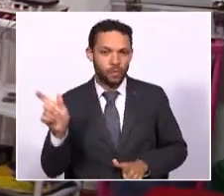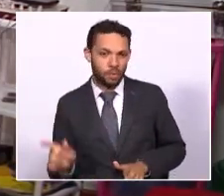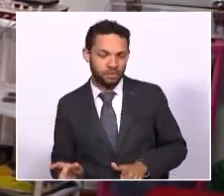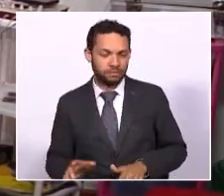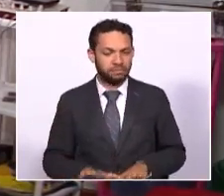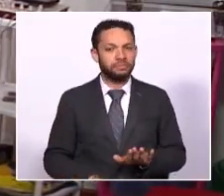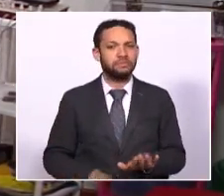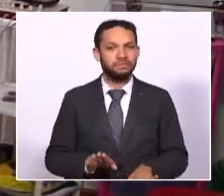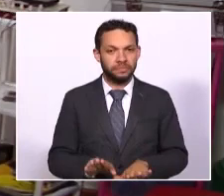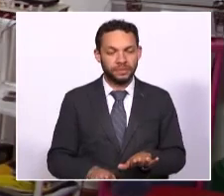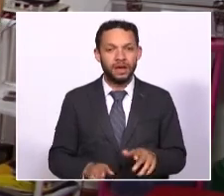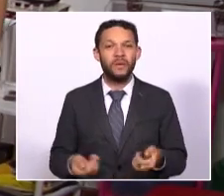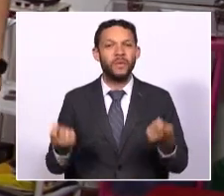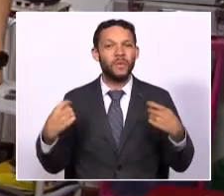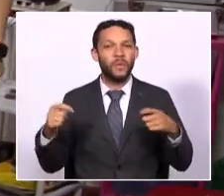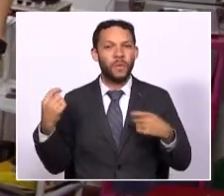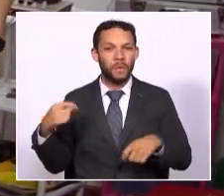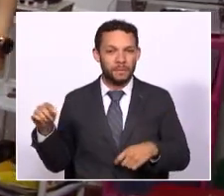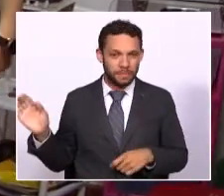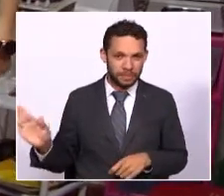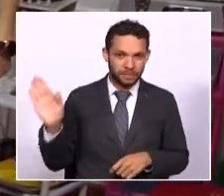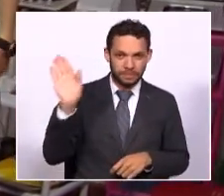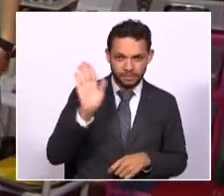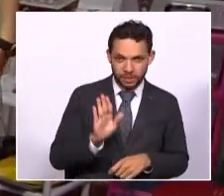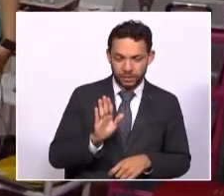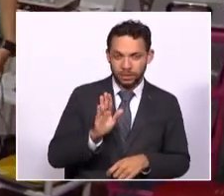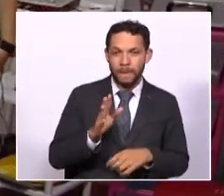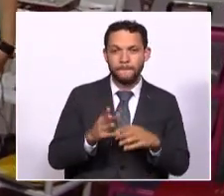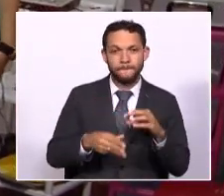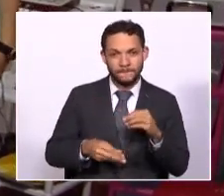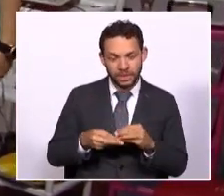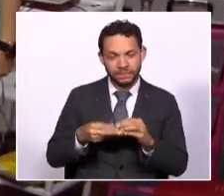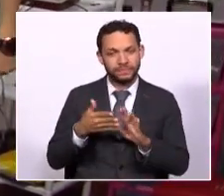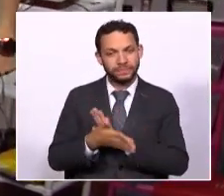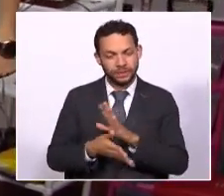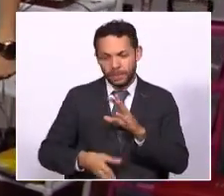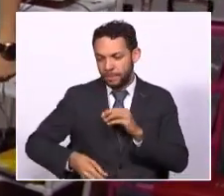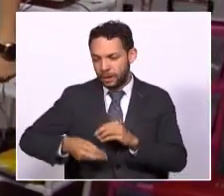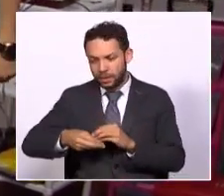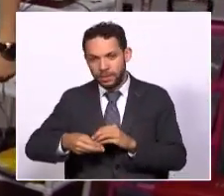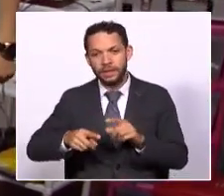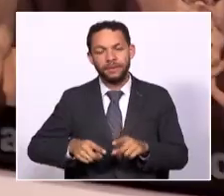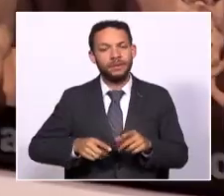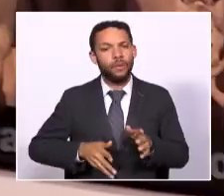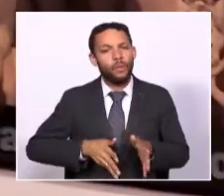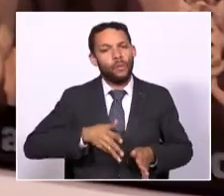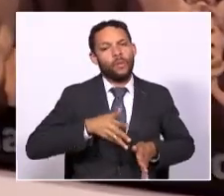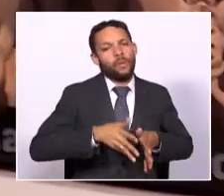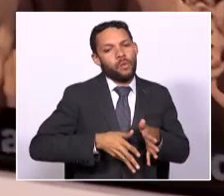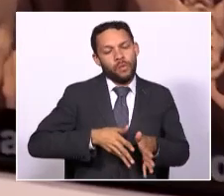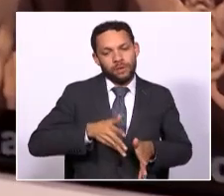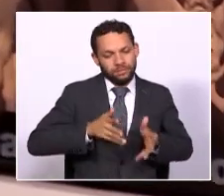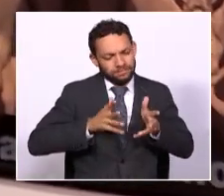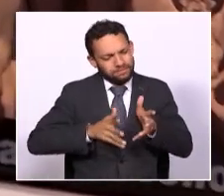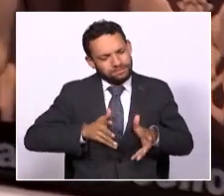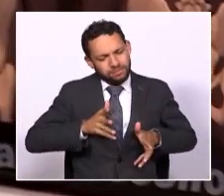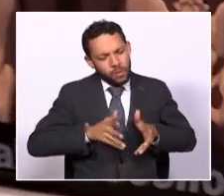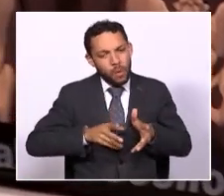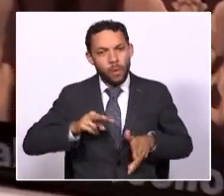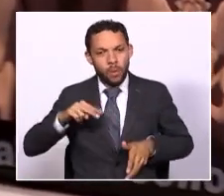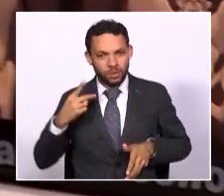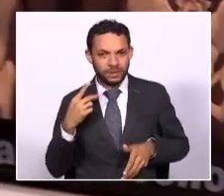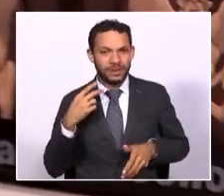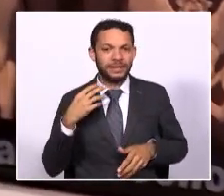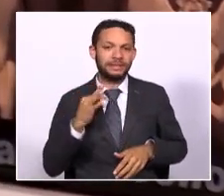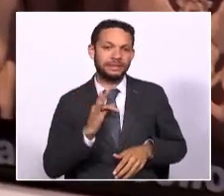Ok, vamos a ir a este corte comerciales y vamos a hacer este tipo de quiropraxia de otras de las escuelas, de otras de las